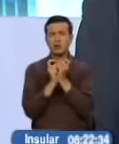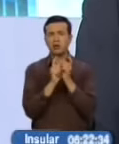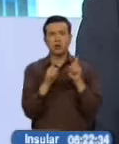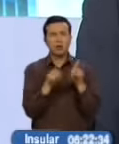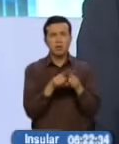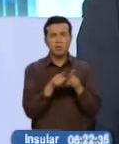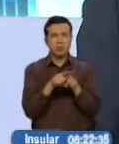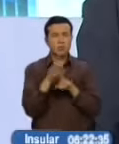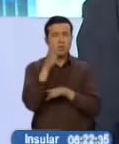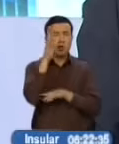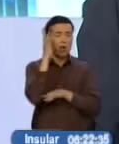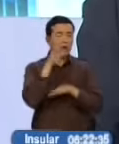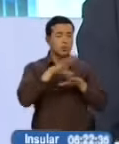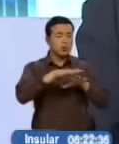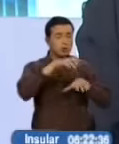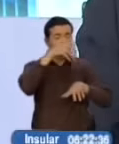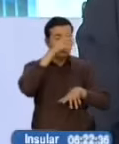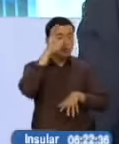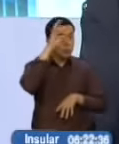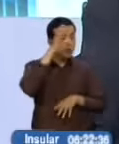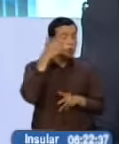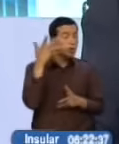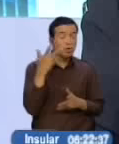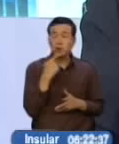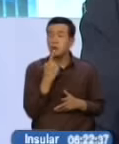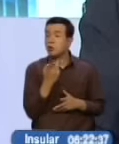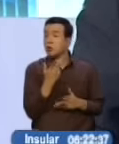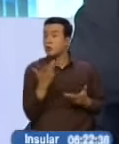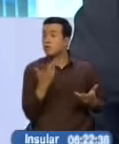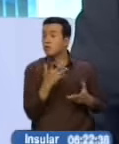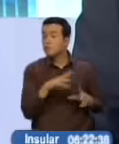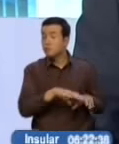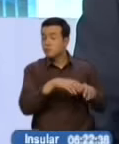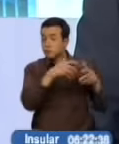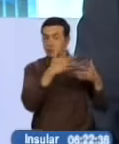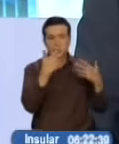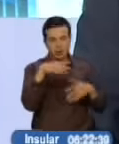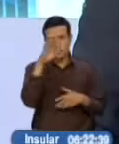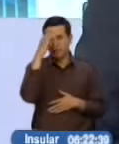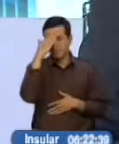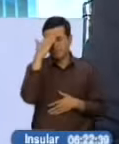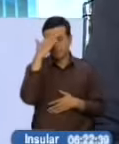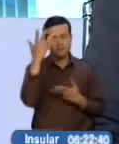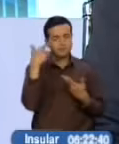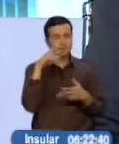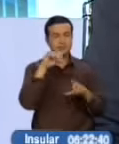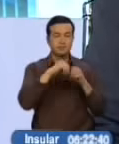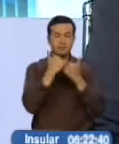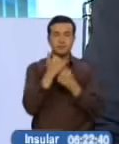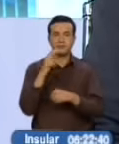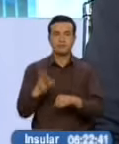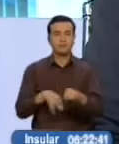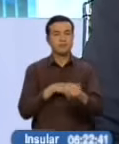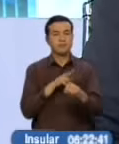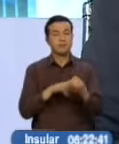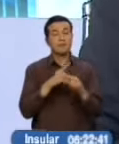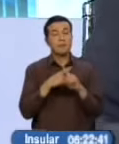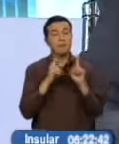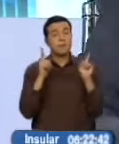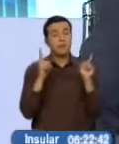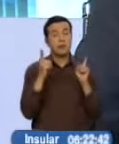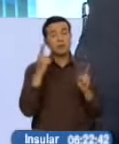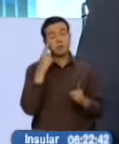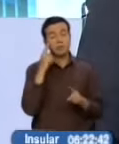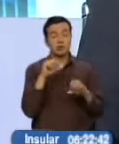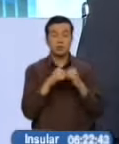escondido de Atahualpa, nadie lo conocía, se hablaba mucho de él, pero nadie lo conocía, hoy ya se lo conoce, está en la Asamblea Nacional, pero sin perjuicio que